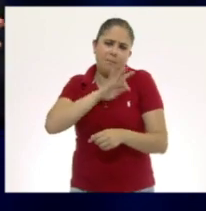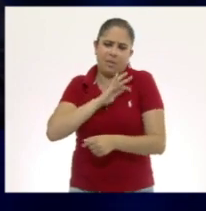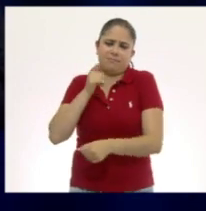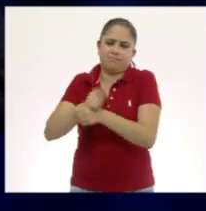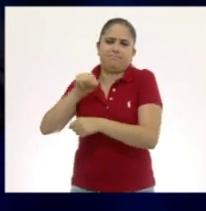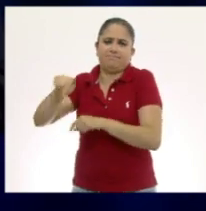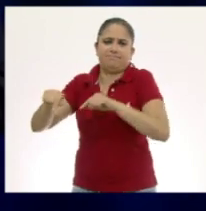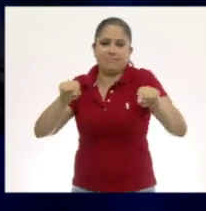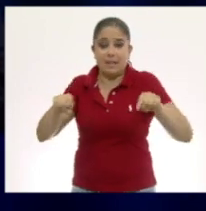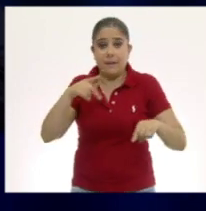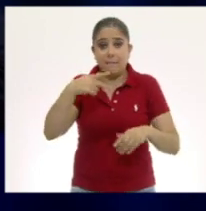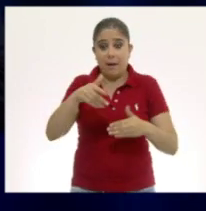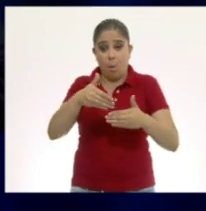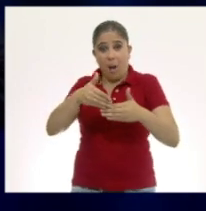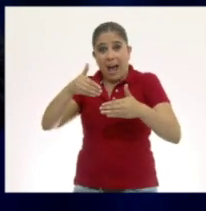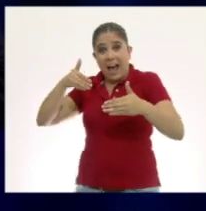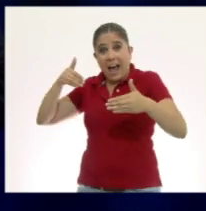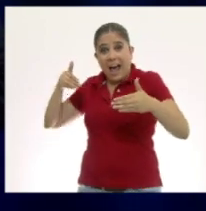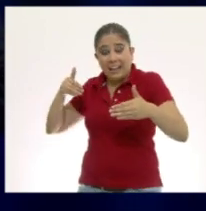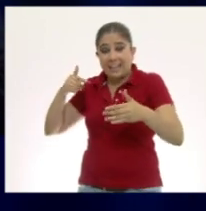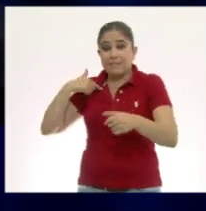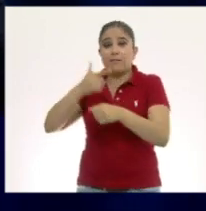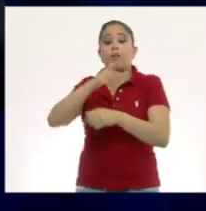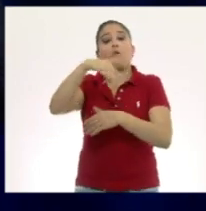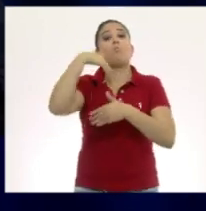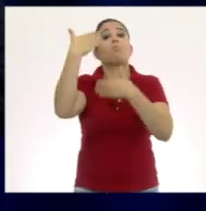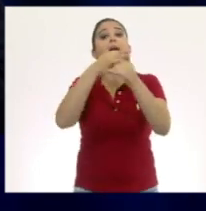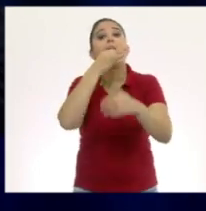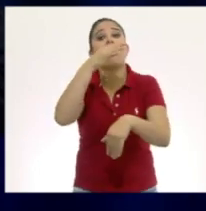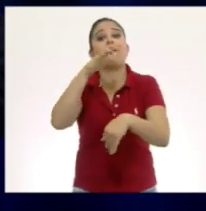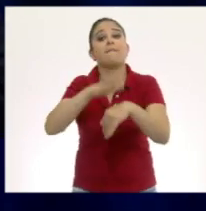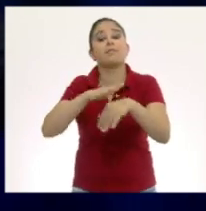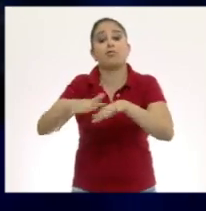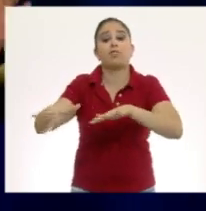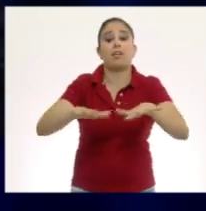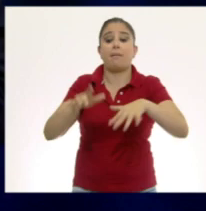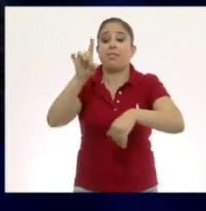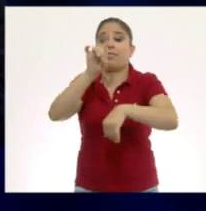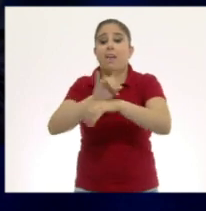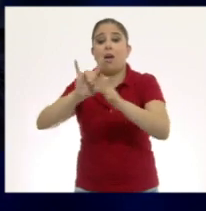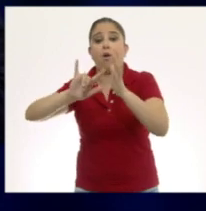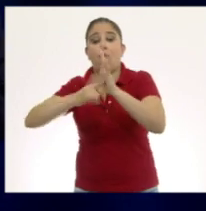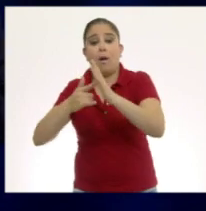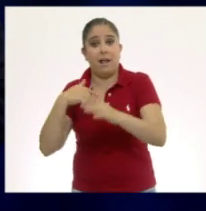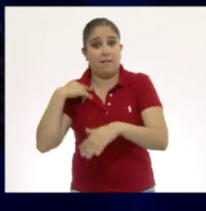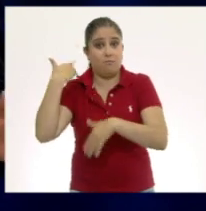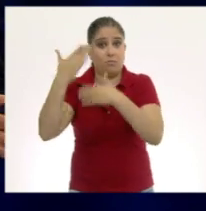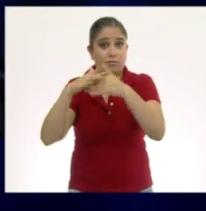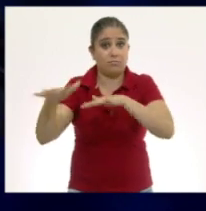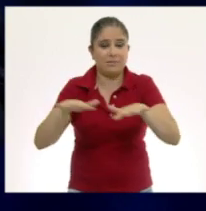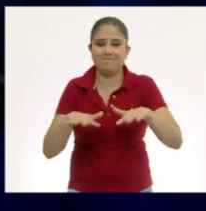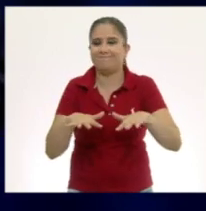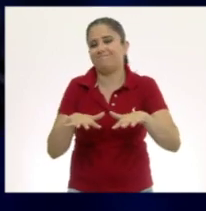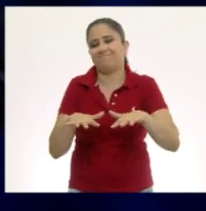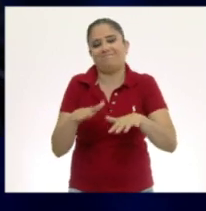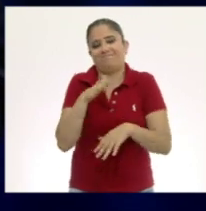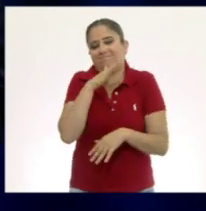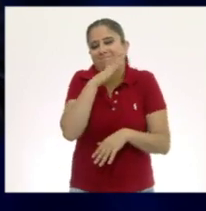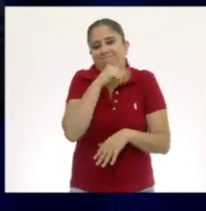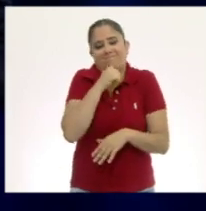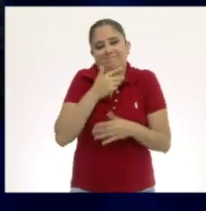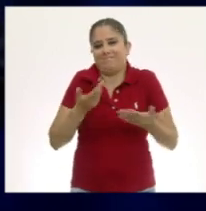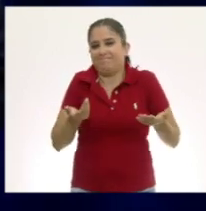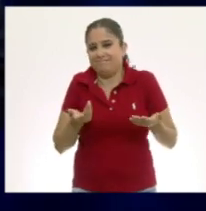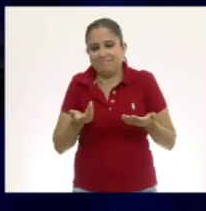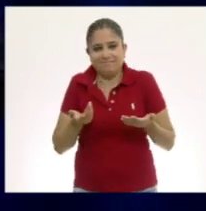comentamos. Pero así como que decir, va a temblar o va a haber un sismo tal día, tal hora y en tal lugar, definitivamente no.